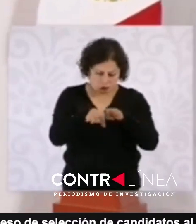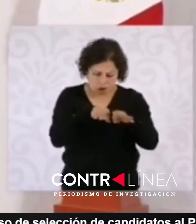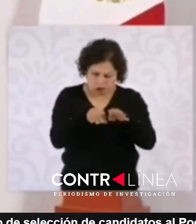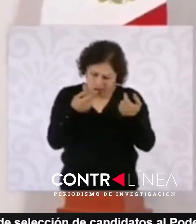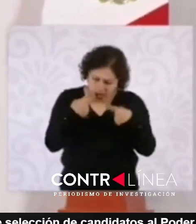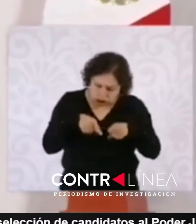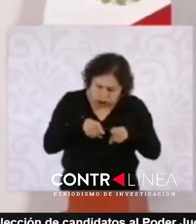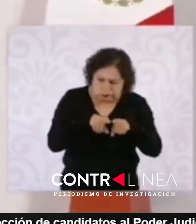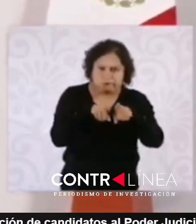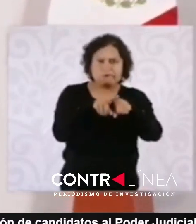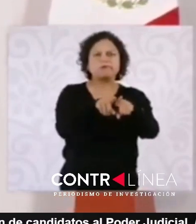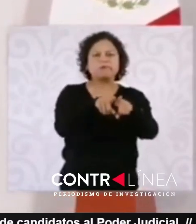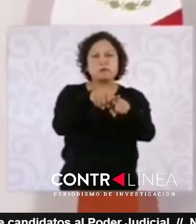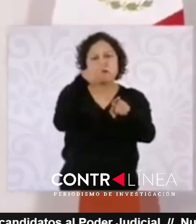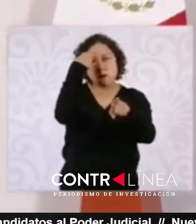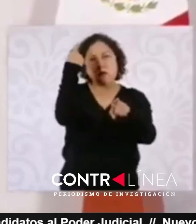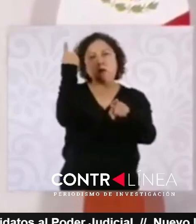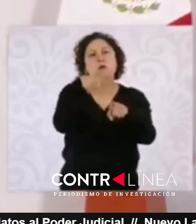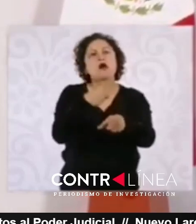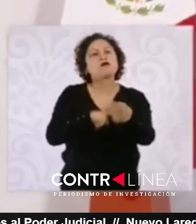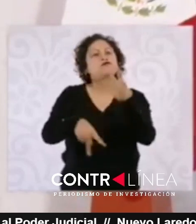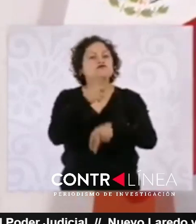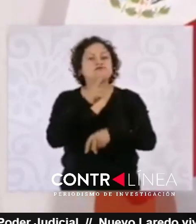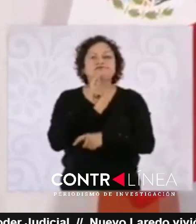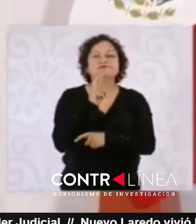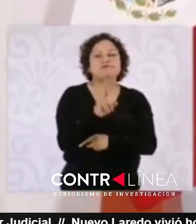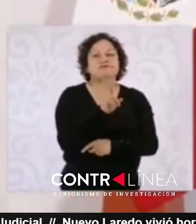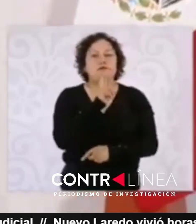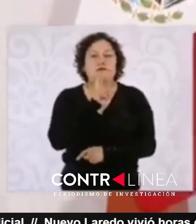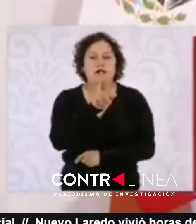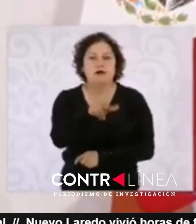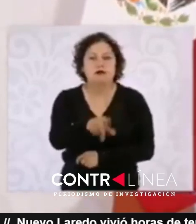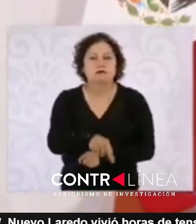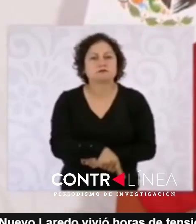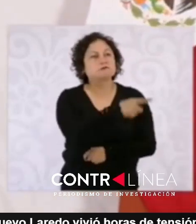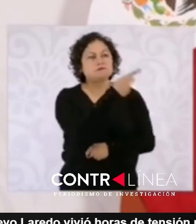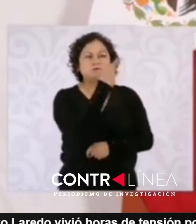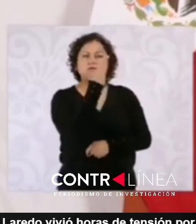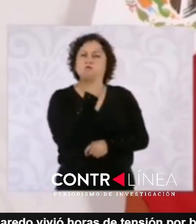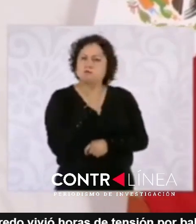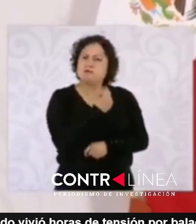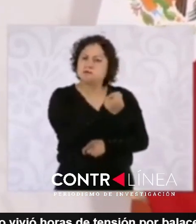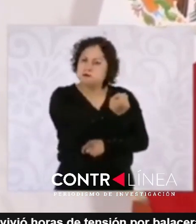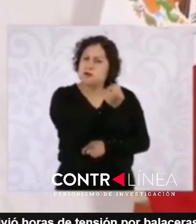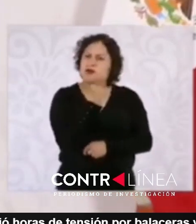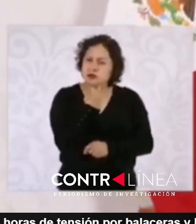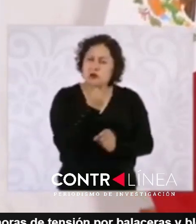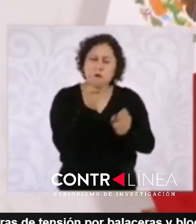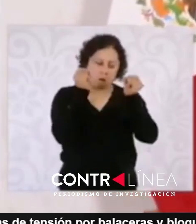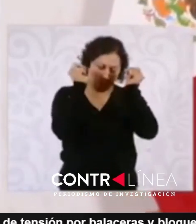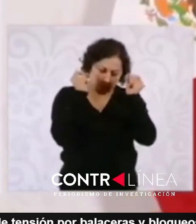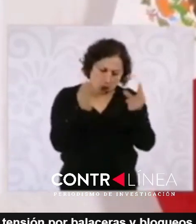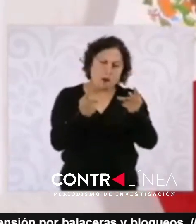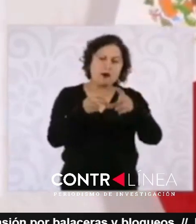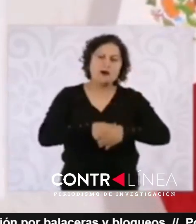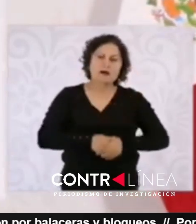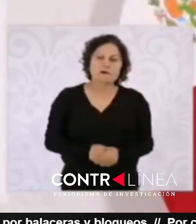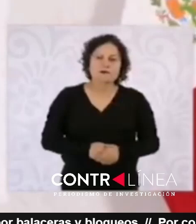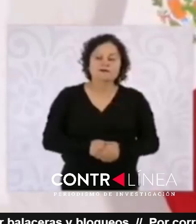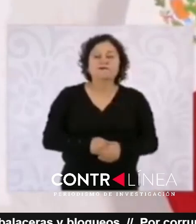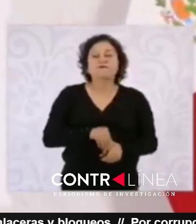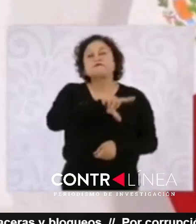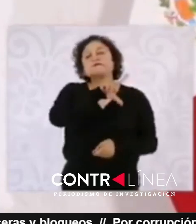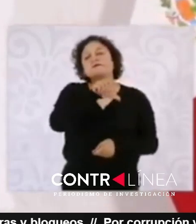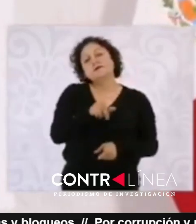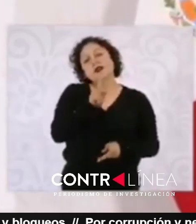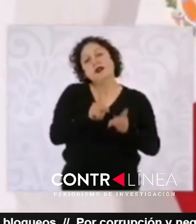de estos temas? Entonces estuvo de acuerdo y al final me preguntó que cuánto